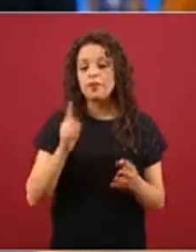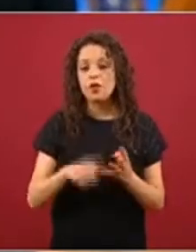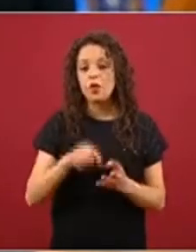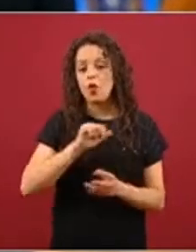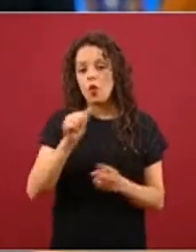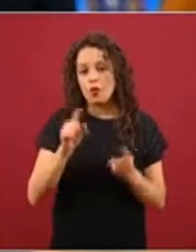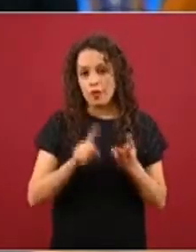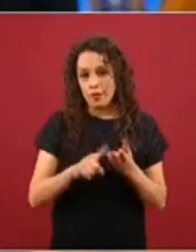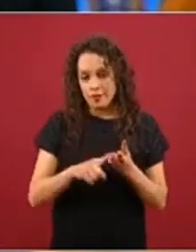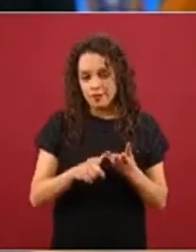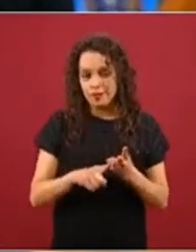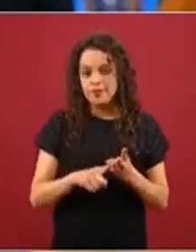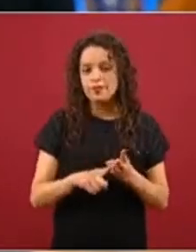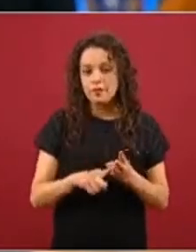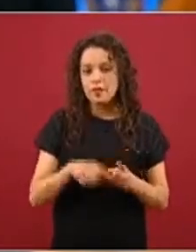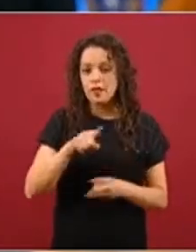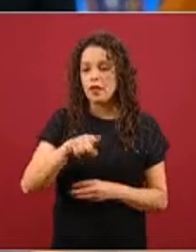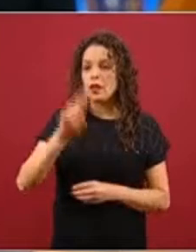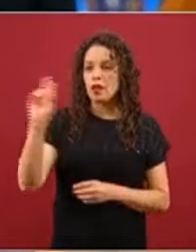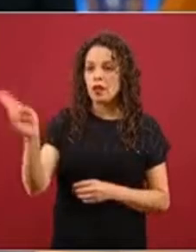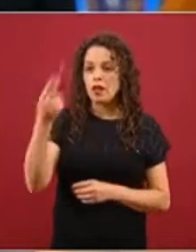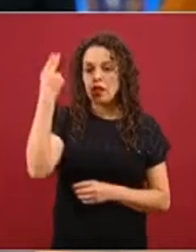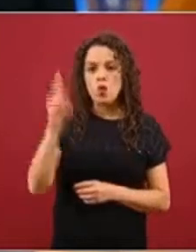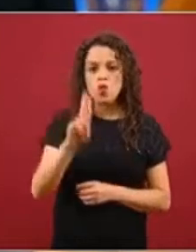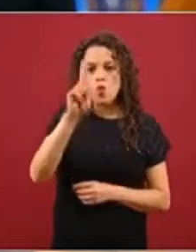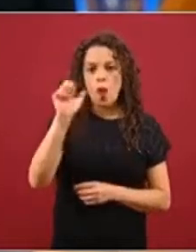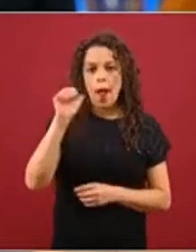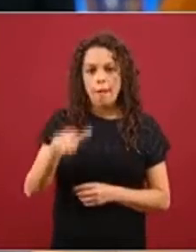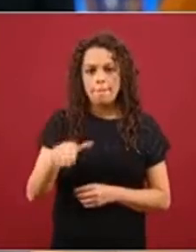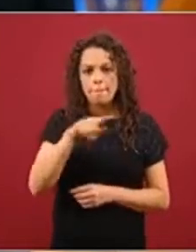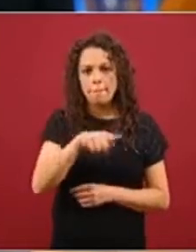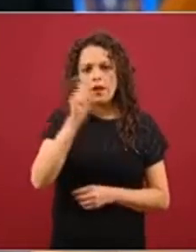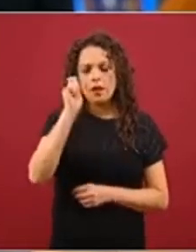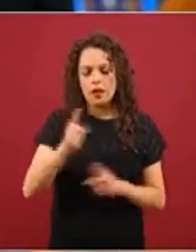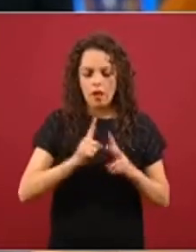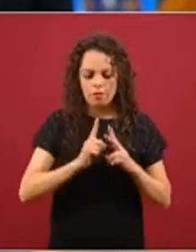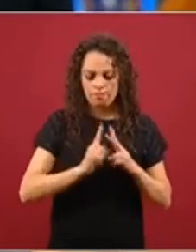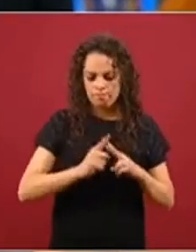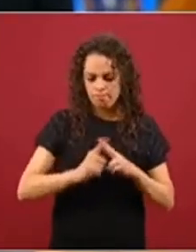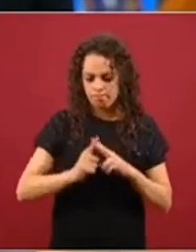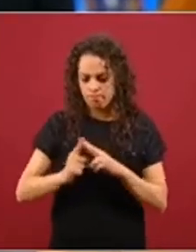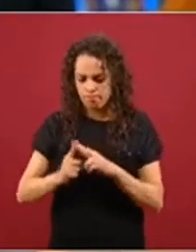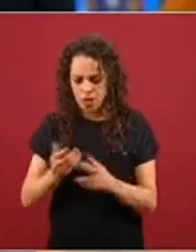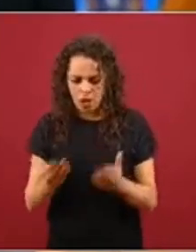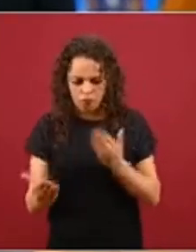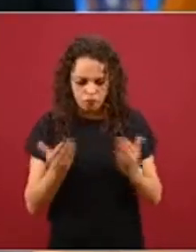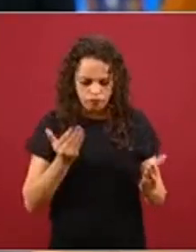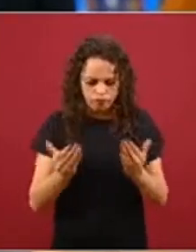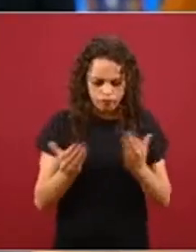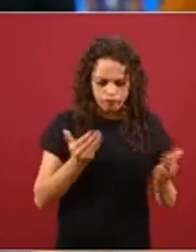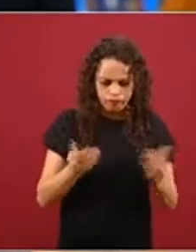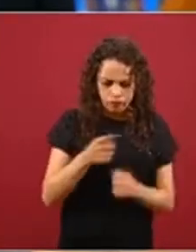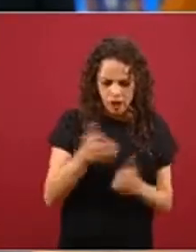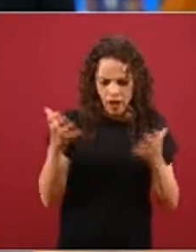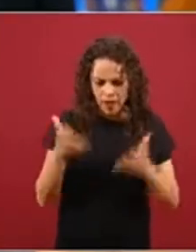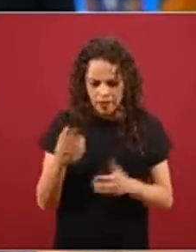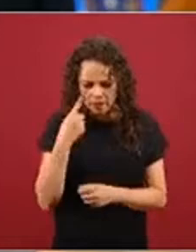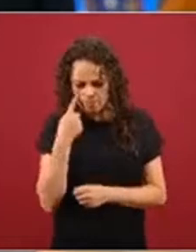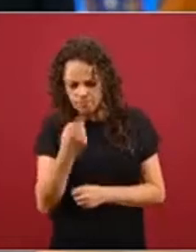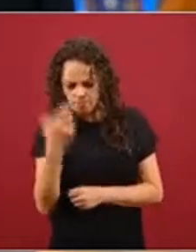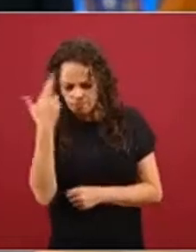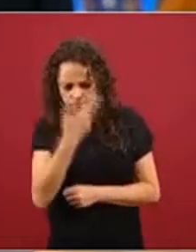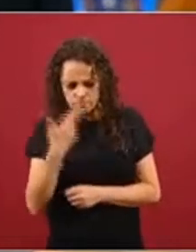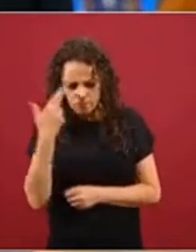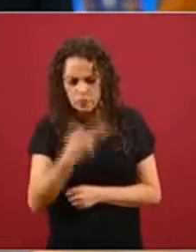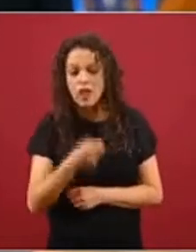Universidad Autónoma Metropolitana, la UAM, hace una estimación basada en cálculos matemáticos que dice que se llegará al